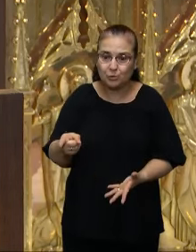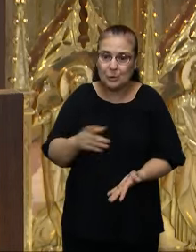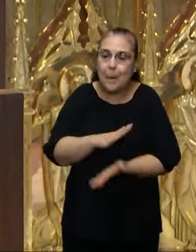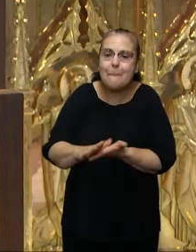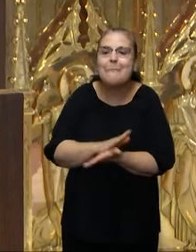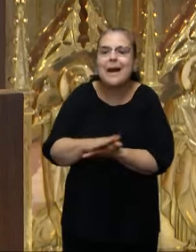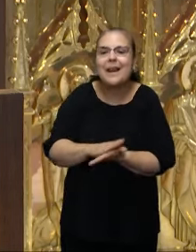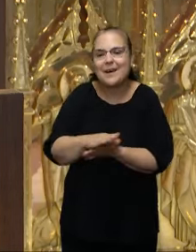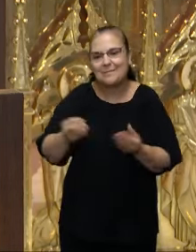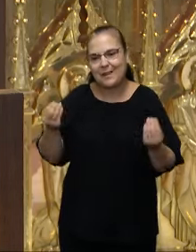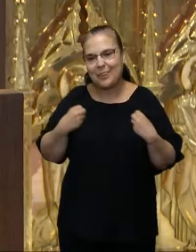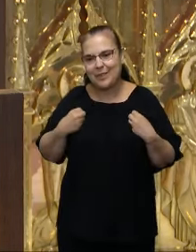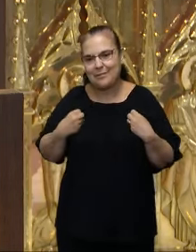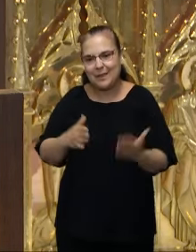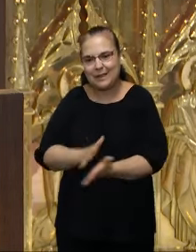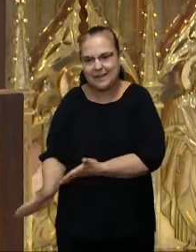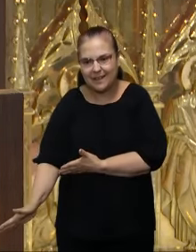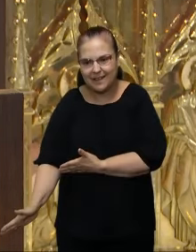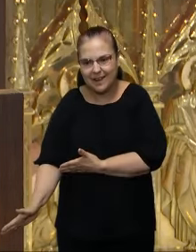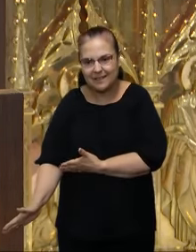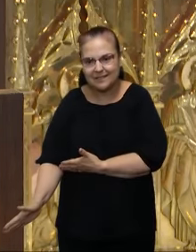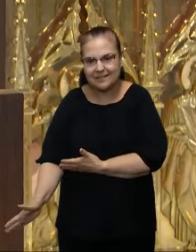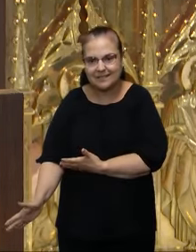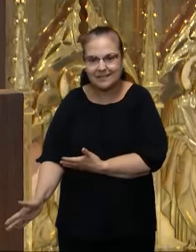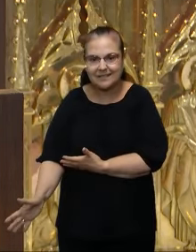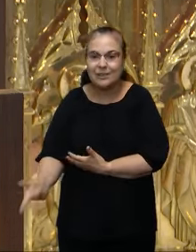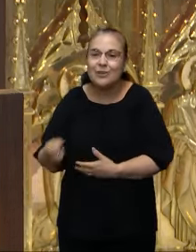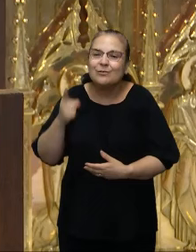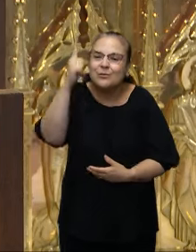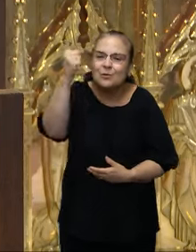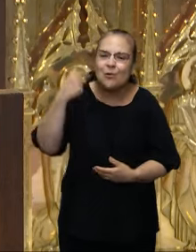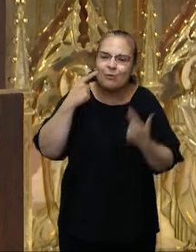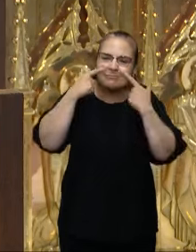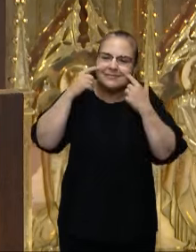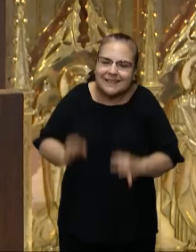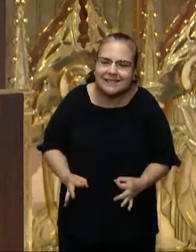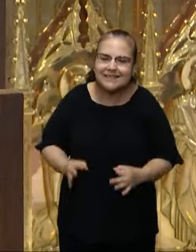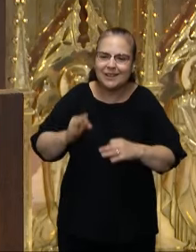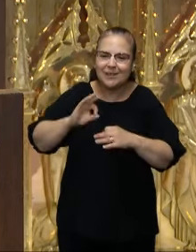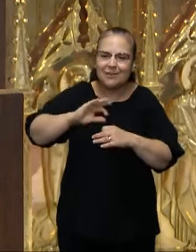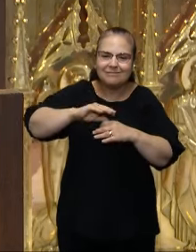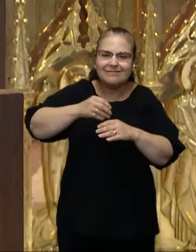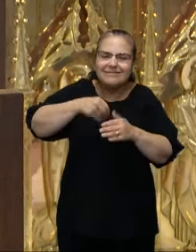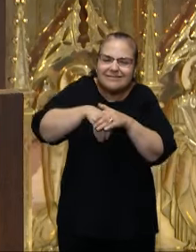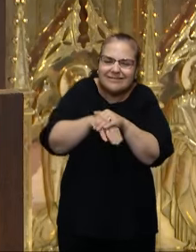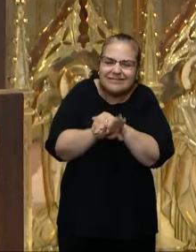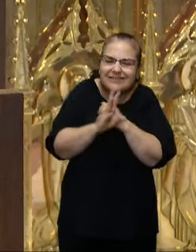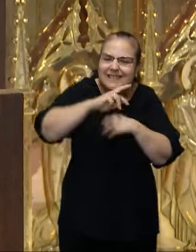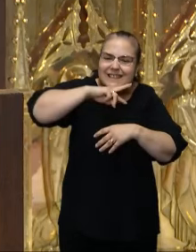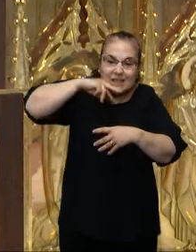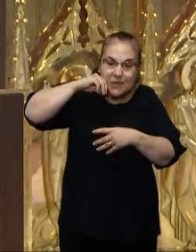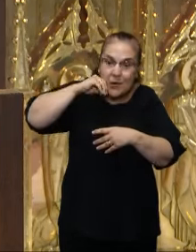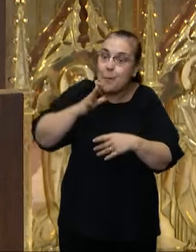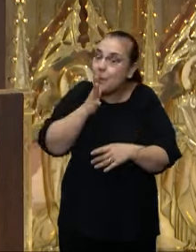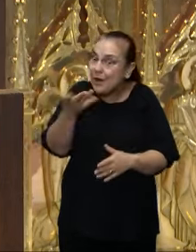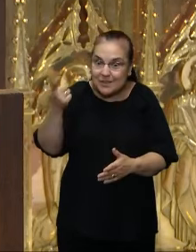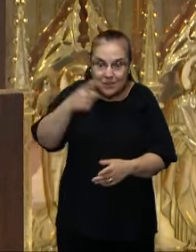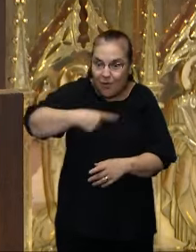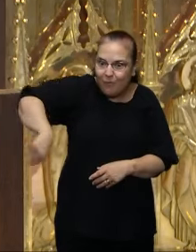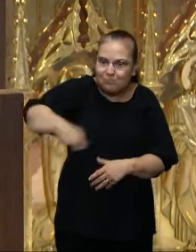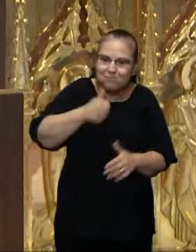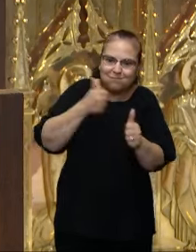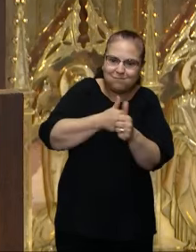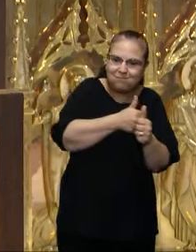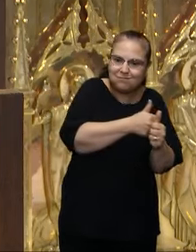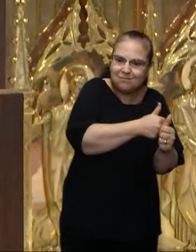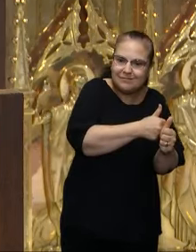palabras de vida eterna. Si tú eres el auténtico tesoro. Y por eso, pues mira, te seguimos, pero te